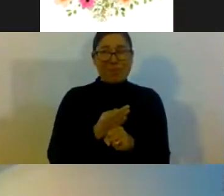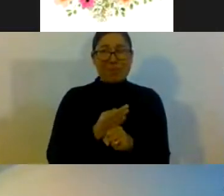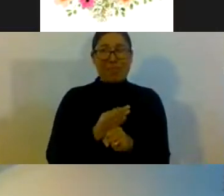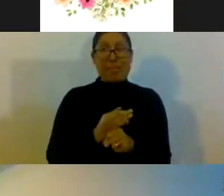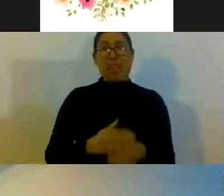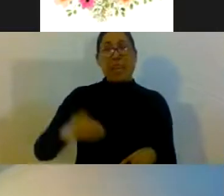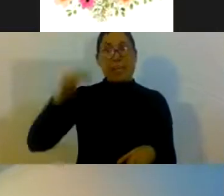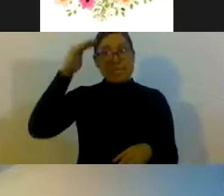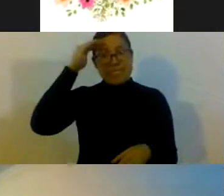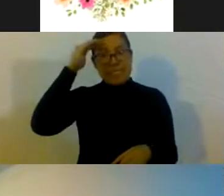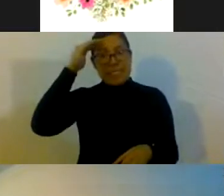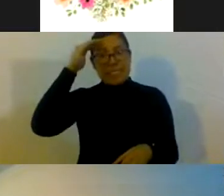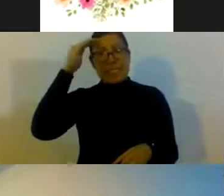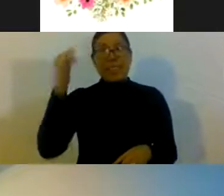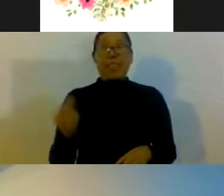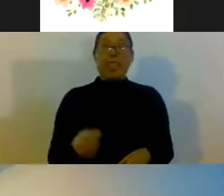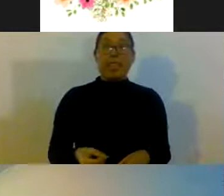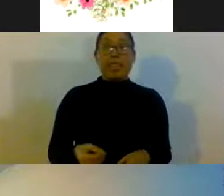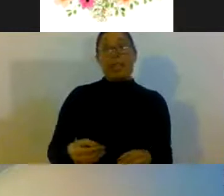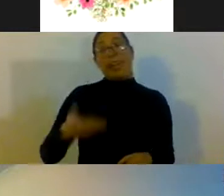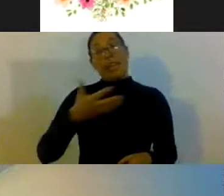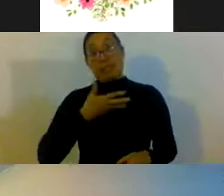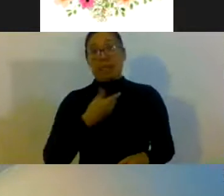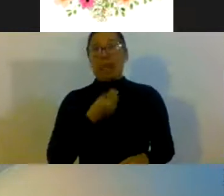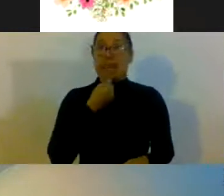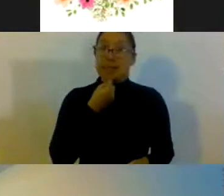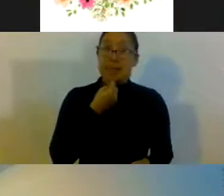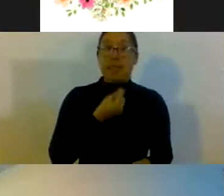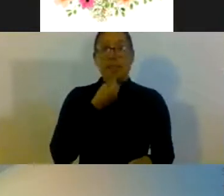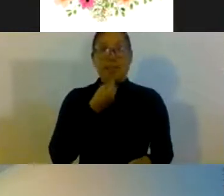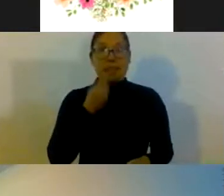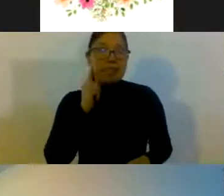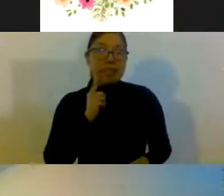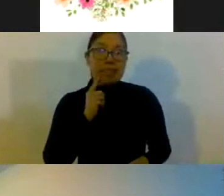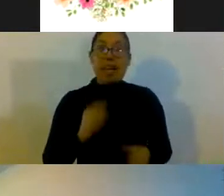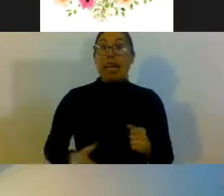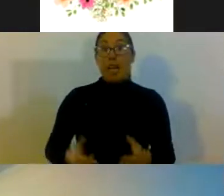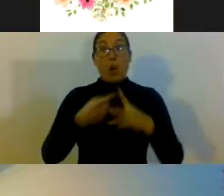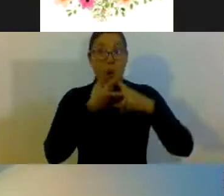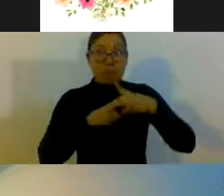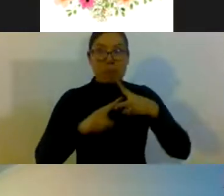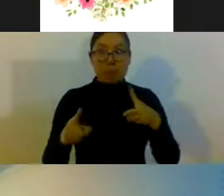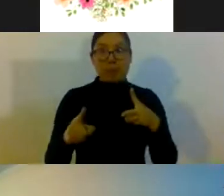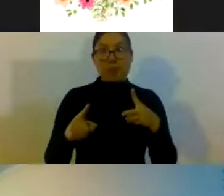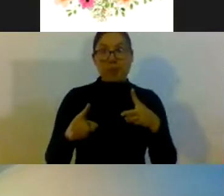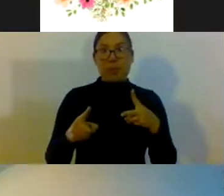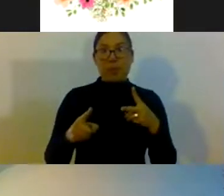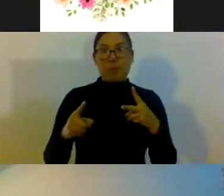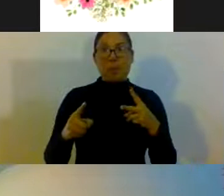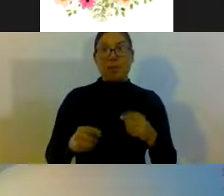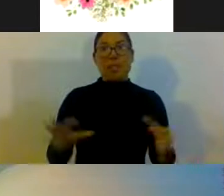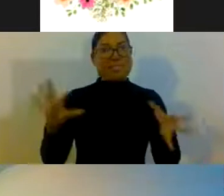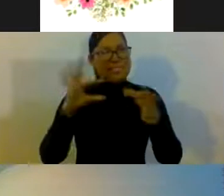vínculos, créanme que cuando esos niños, esas niñas lleguen a la adolescencia, que a ojo tal vez de mamá, de